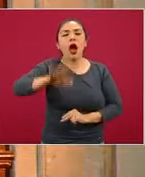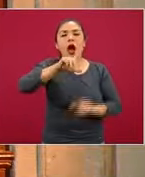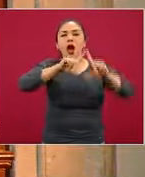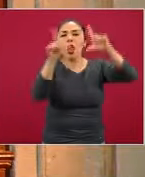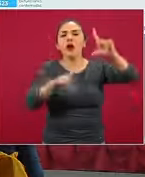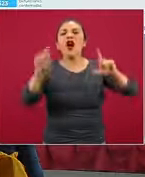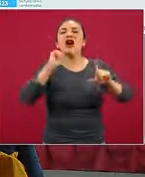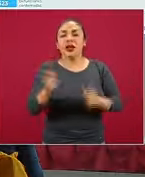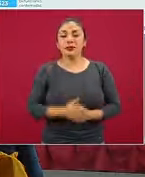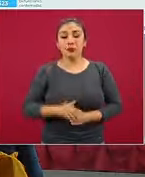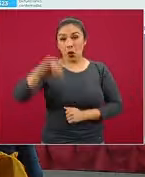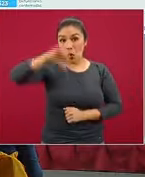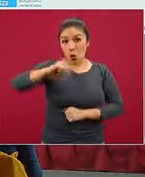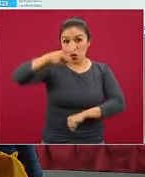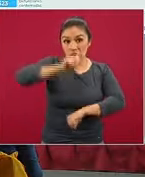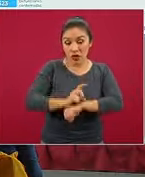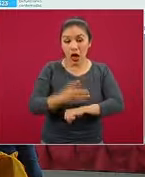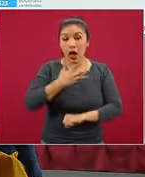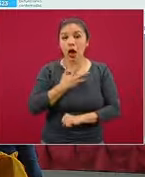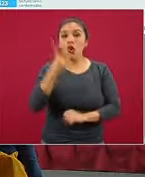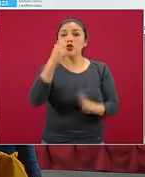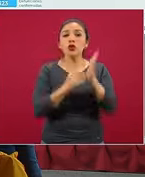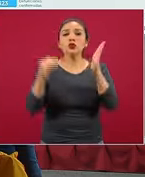nacional. Para el día de hoy, más de